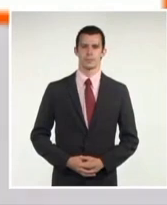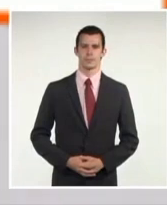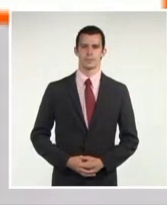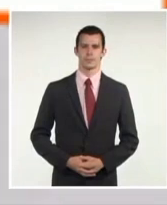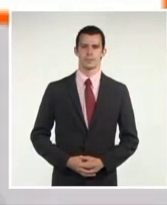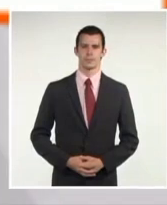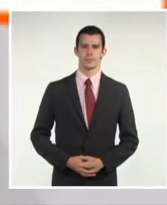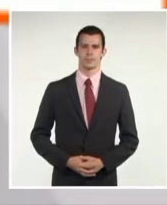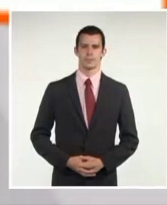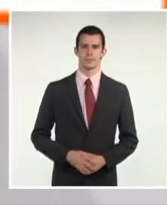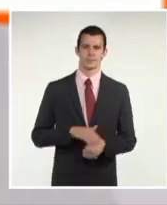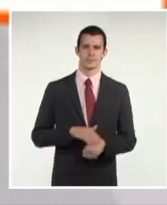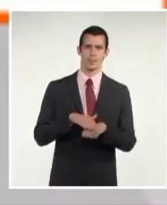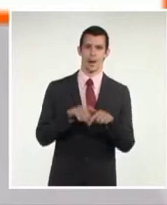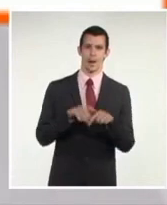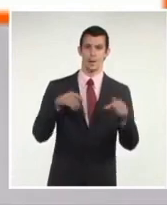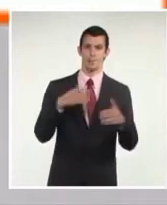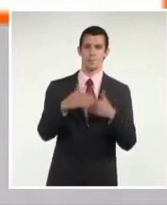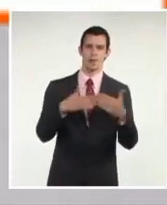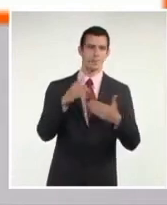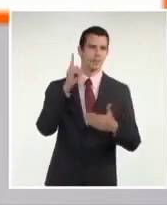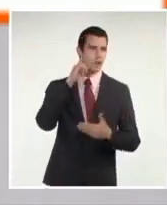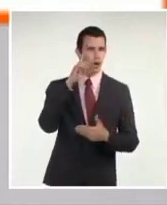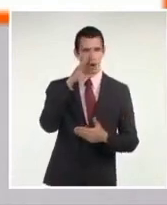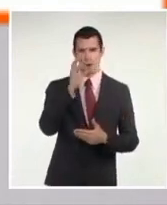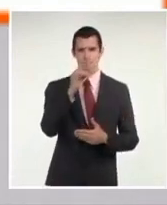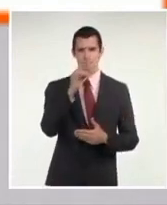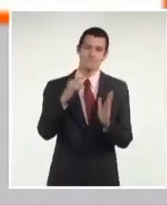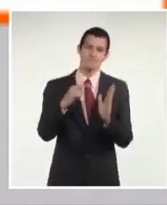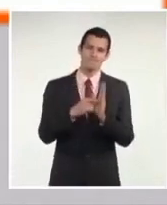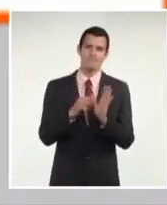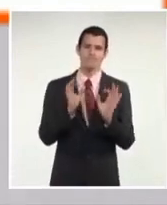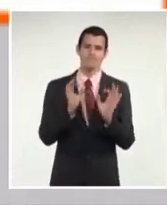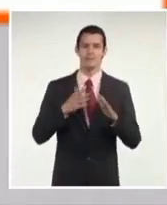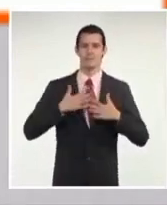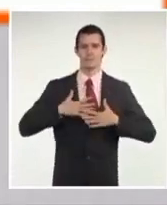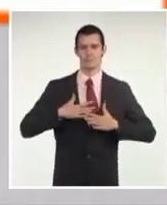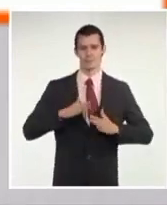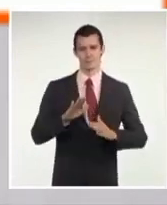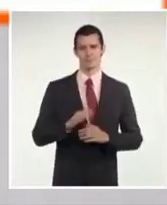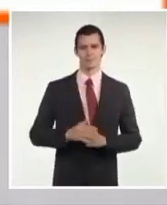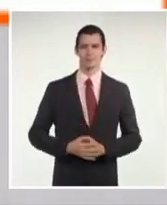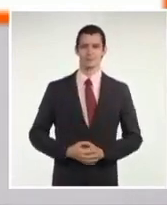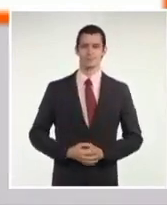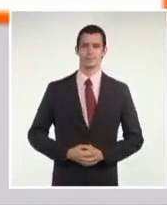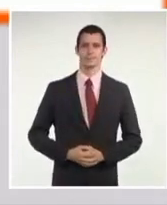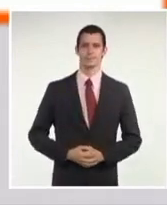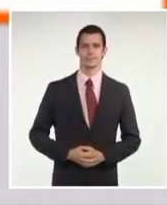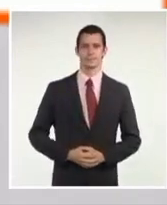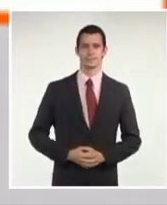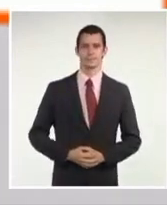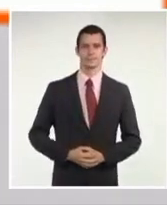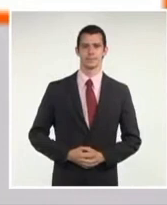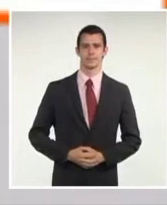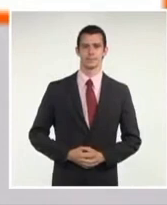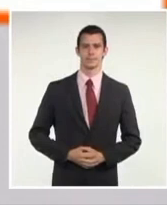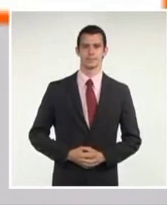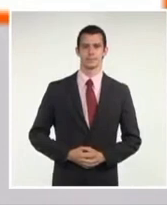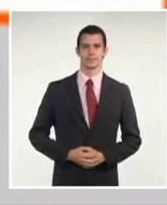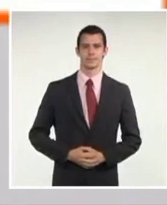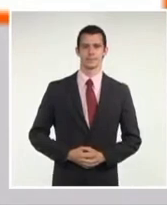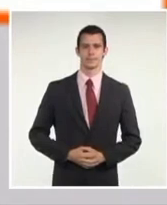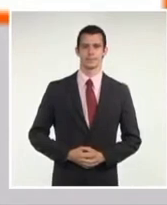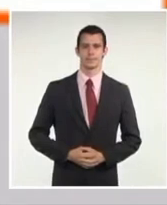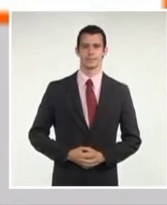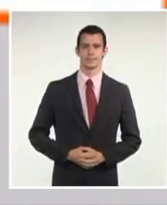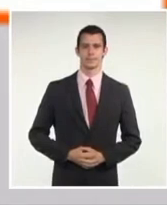continuación. Sin embargo, como quiera que sea una mutación que ocurre en esta zona, es una mutación que siempre preocupa por el peligro